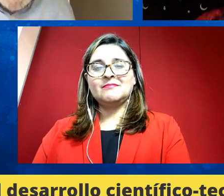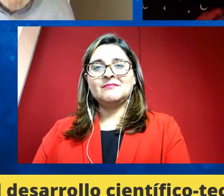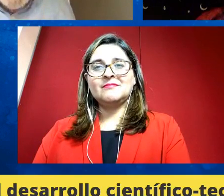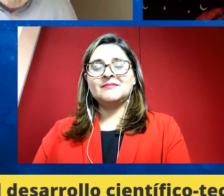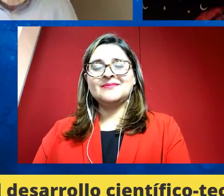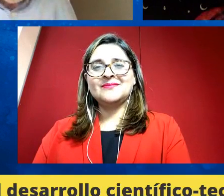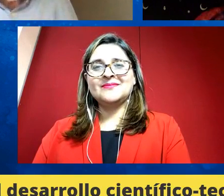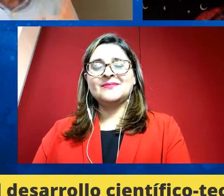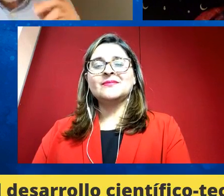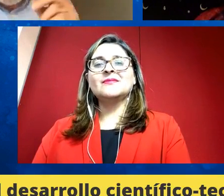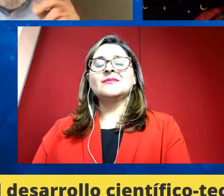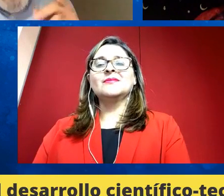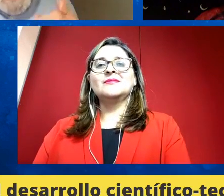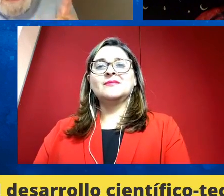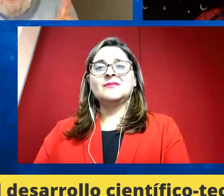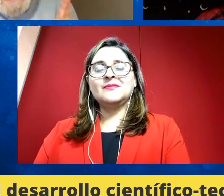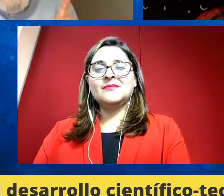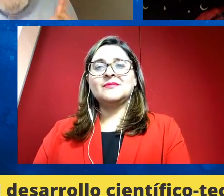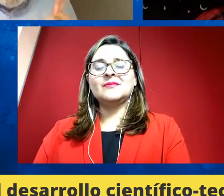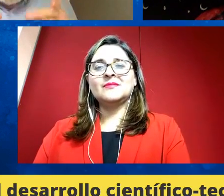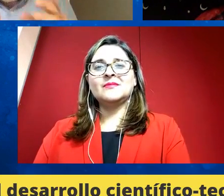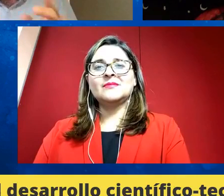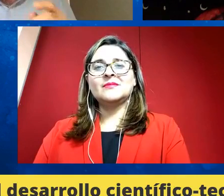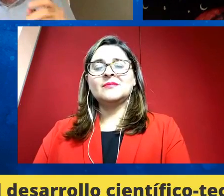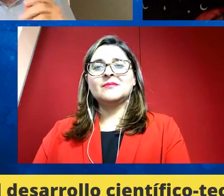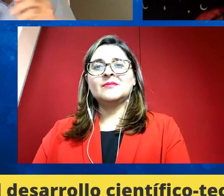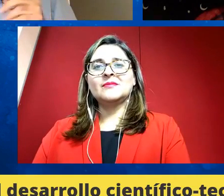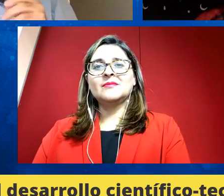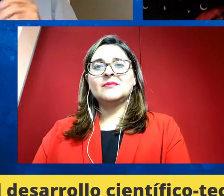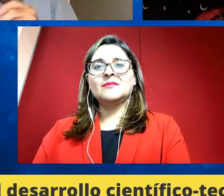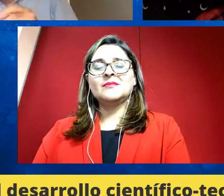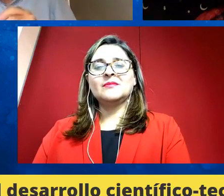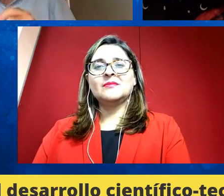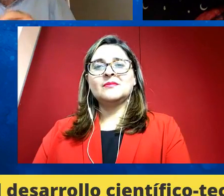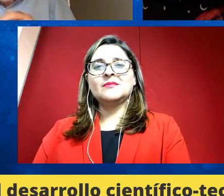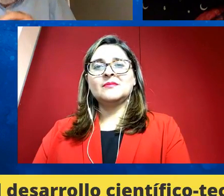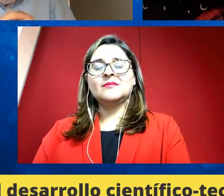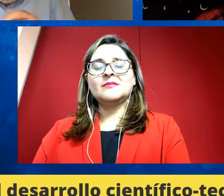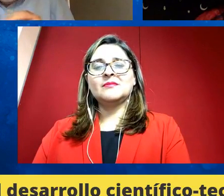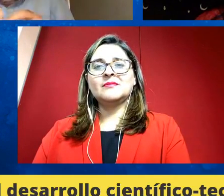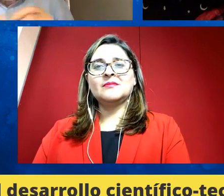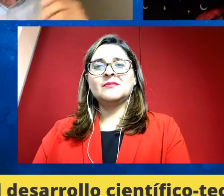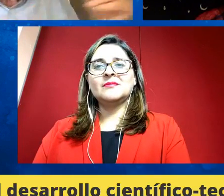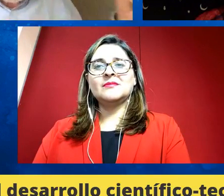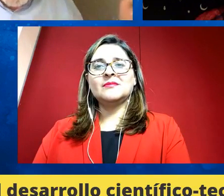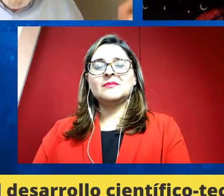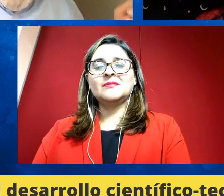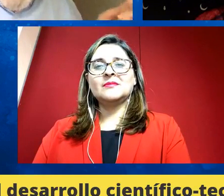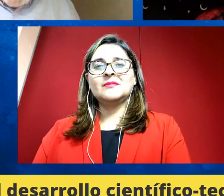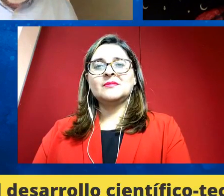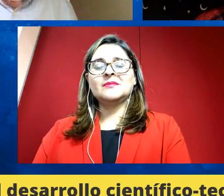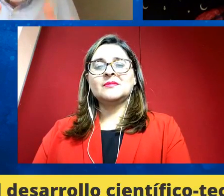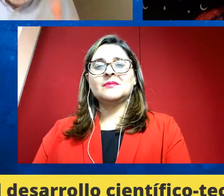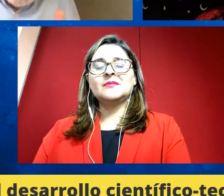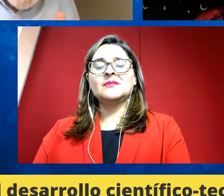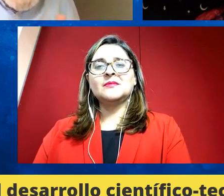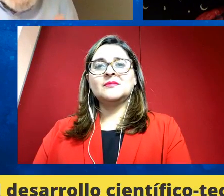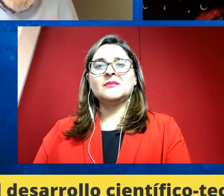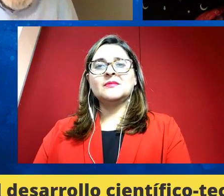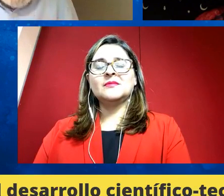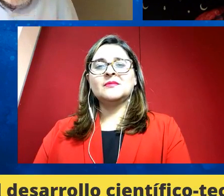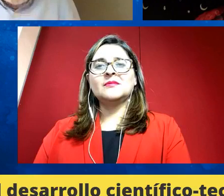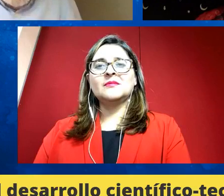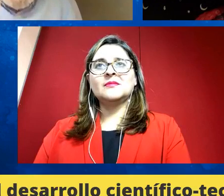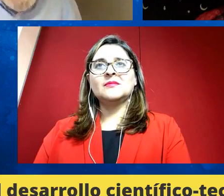tiene nada que ver con... Pero las mujeres consideran que los niños tienen unas ciertas condiciones y las niñas tienen otras. Bueno, acá lo